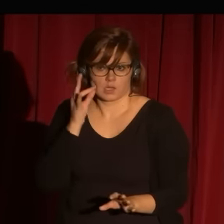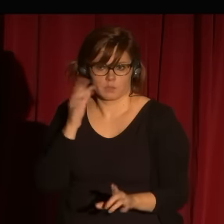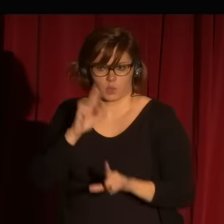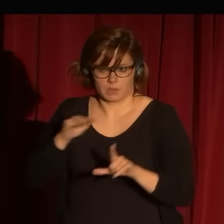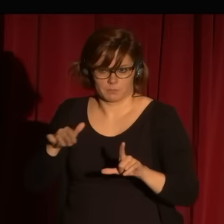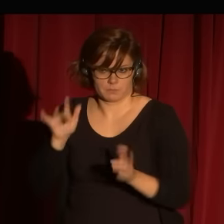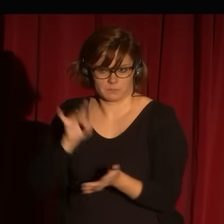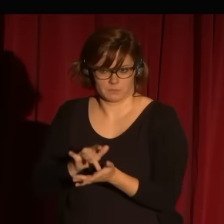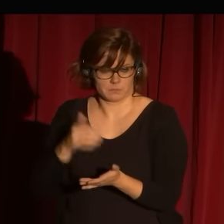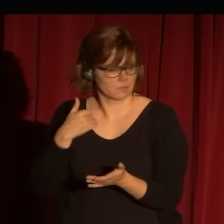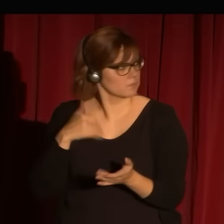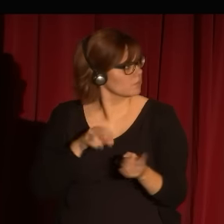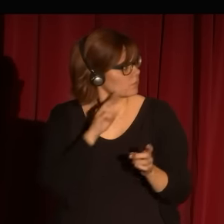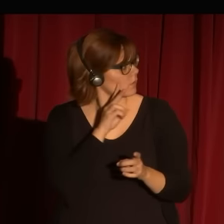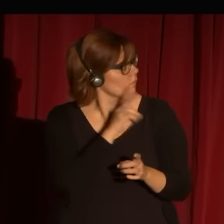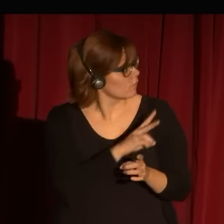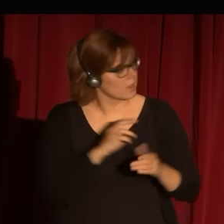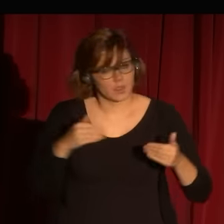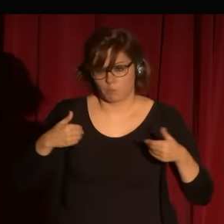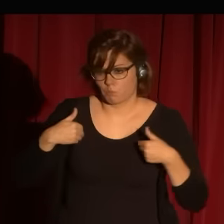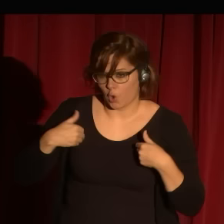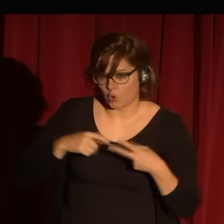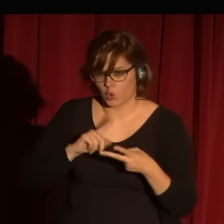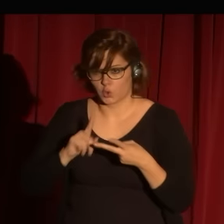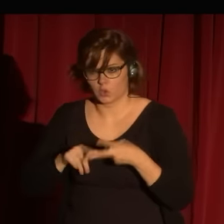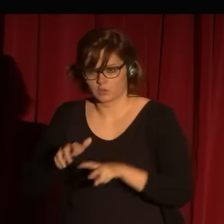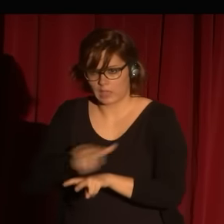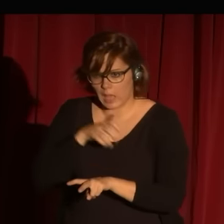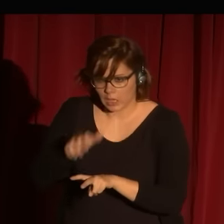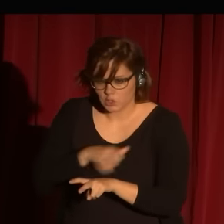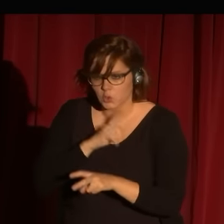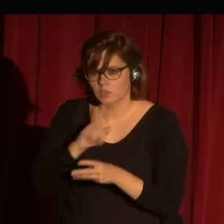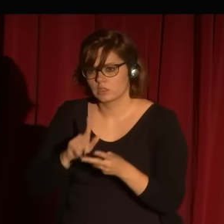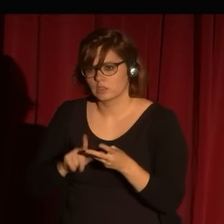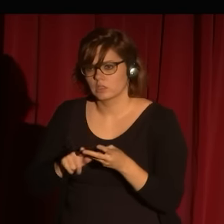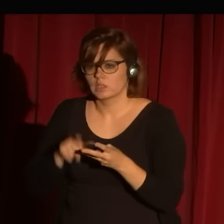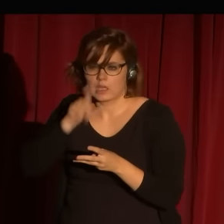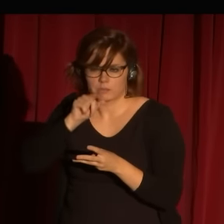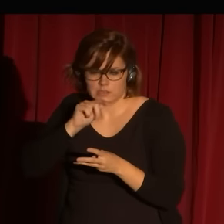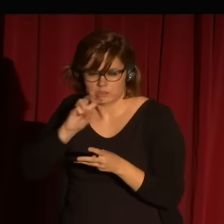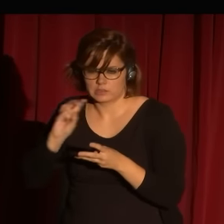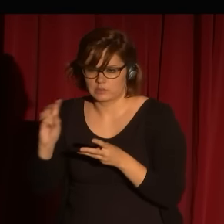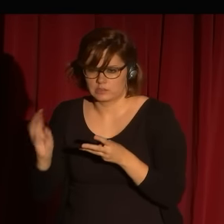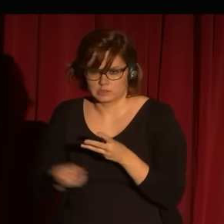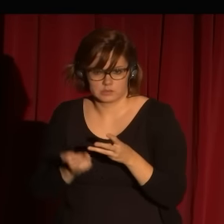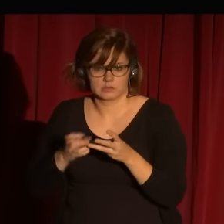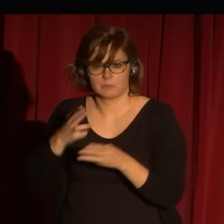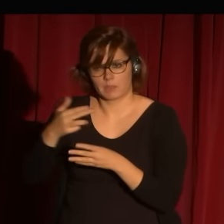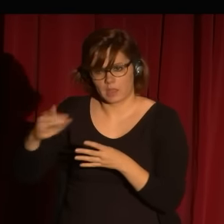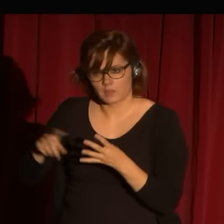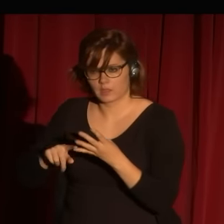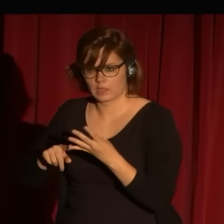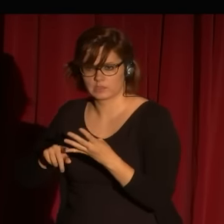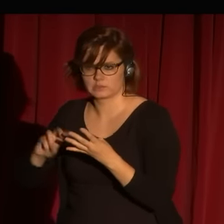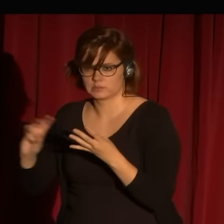Aquí vemos un mono un un gato vemos el mismo tipo de aves el mismo tipo de de peces de